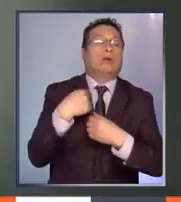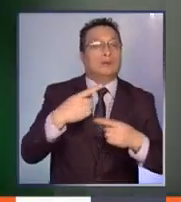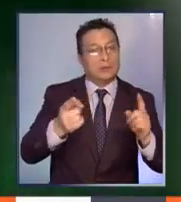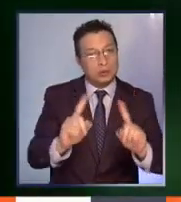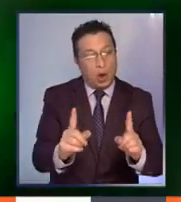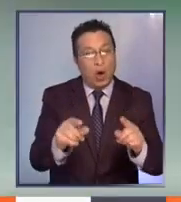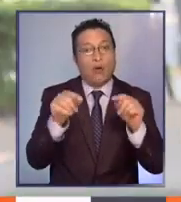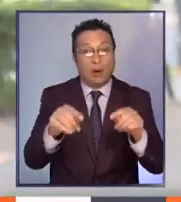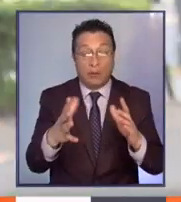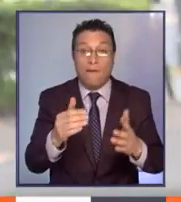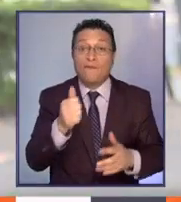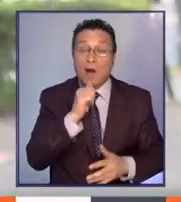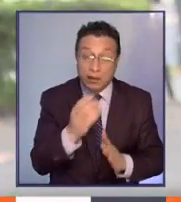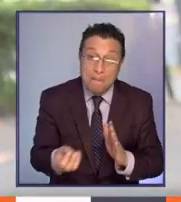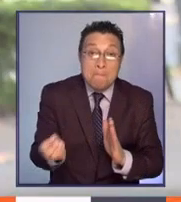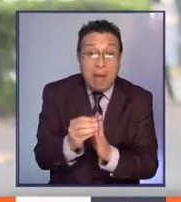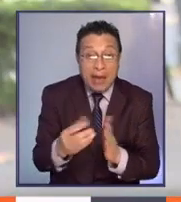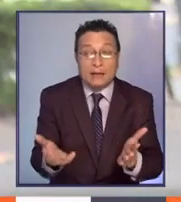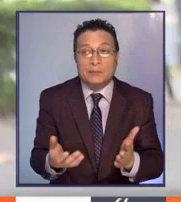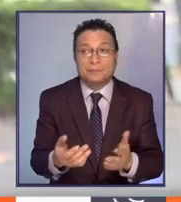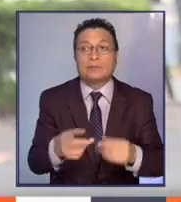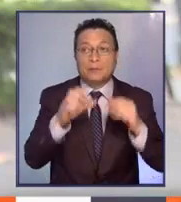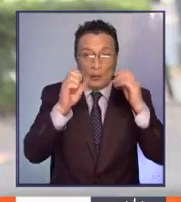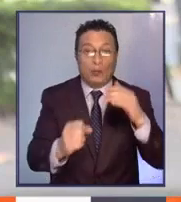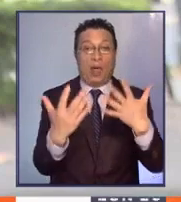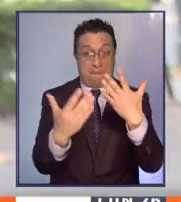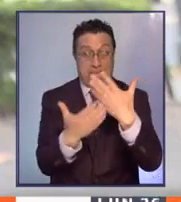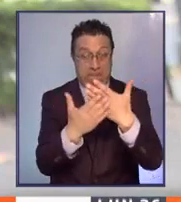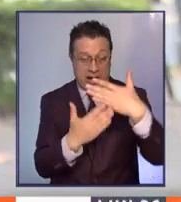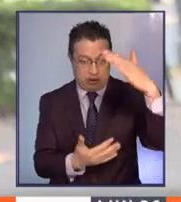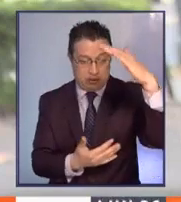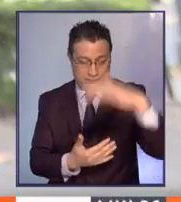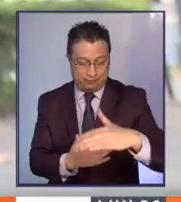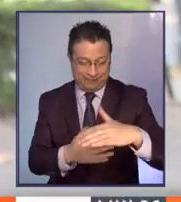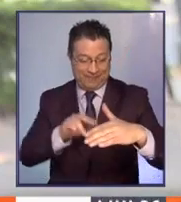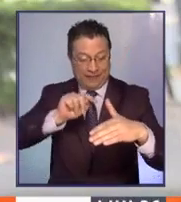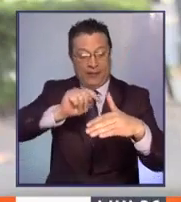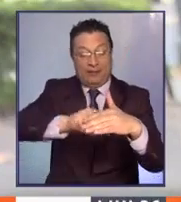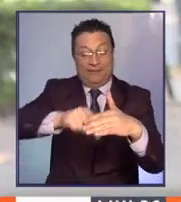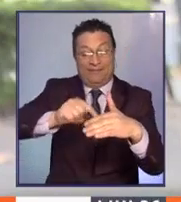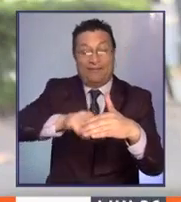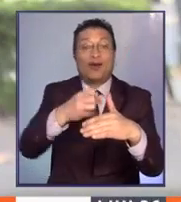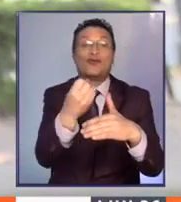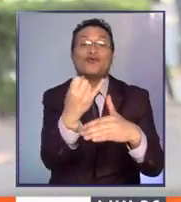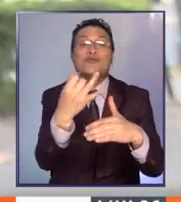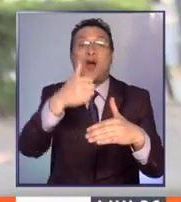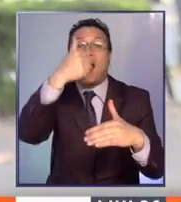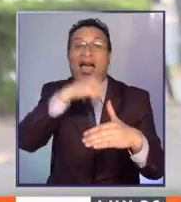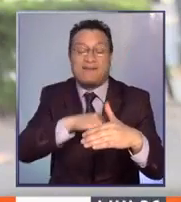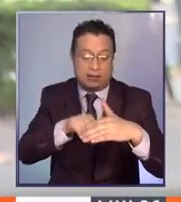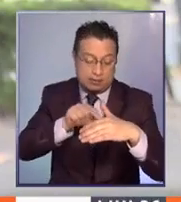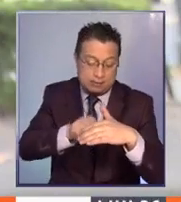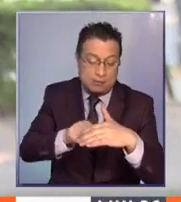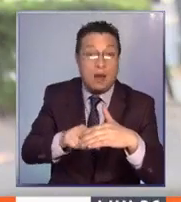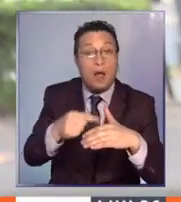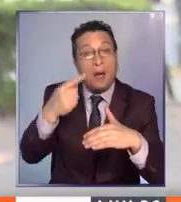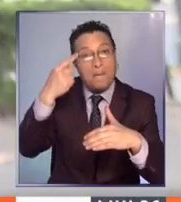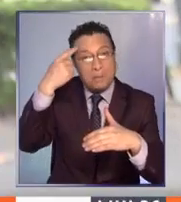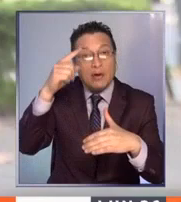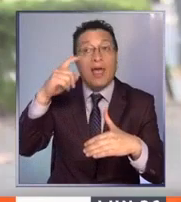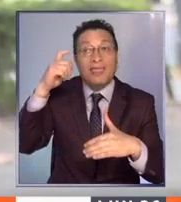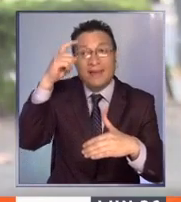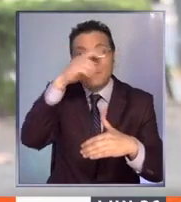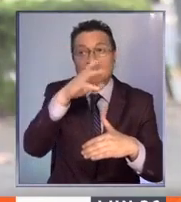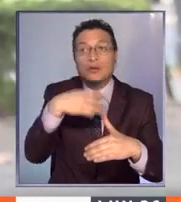suficientes? Uno puede intentar tapar con la mano donde ingresan los valores, donde ingresa la clave, pero igual es complejo porque uno no